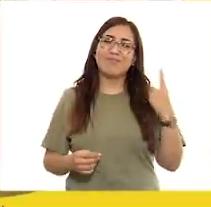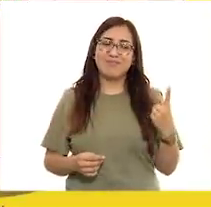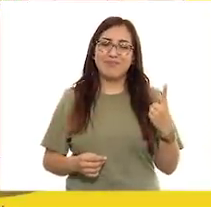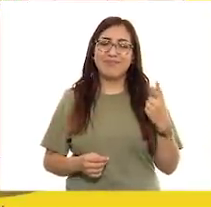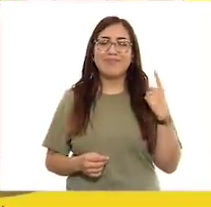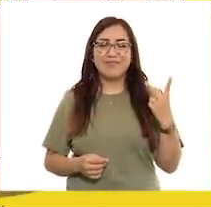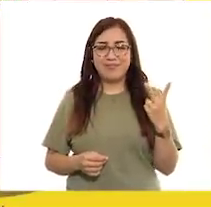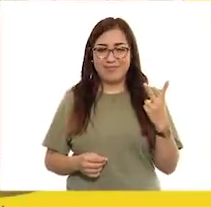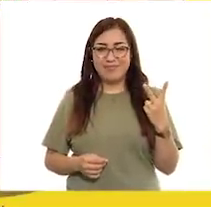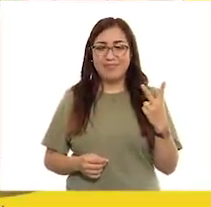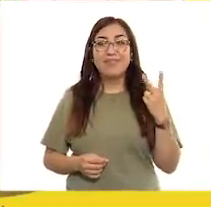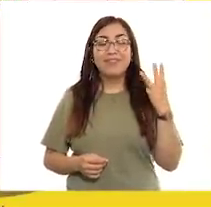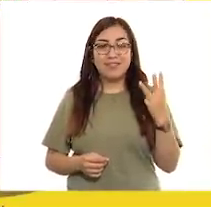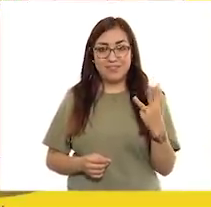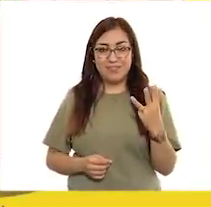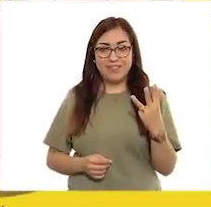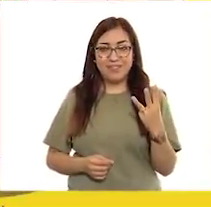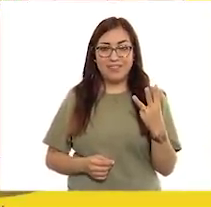dos,